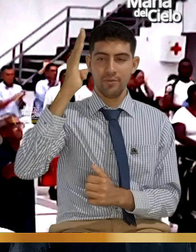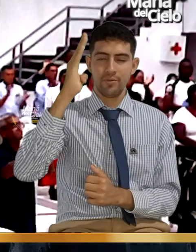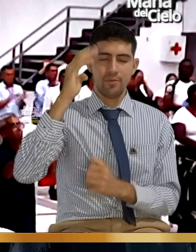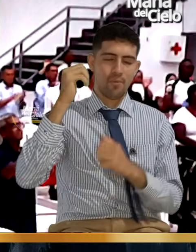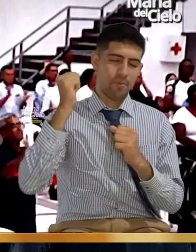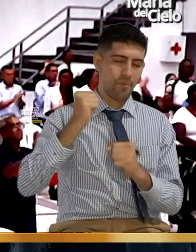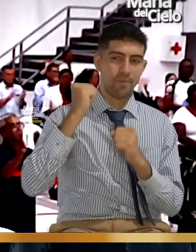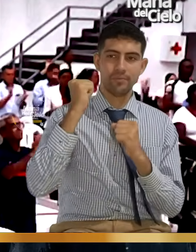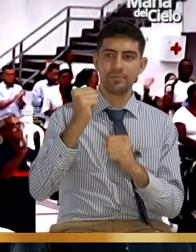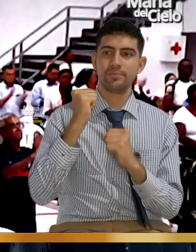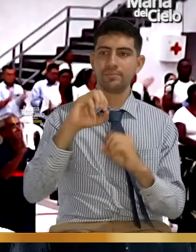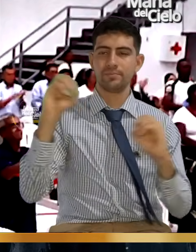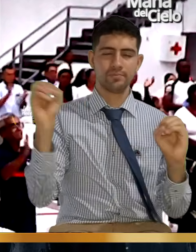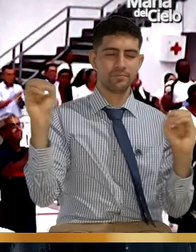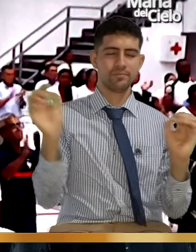Sois pueblo escogido.